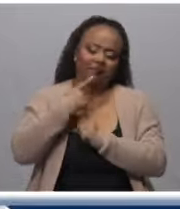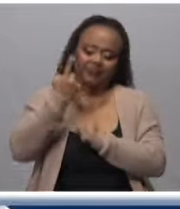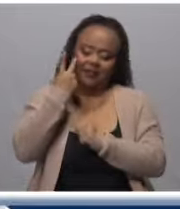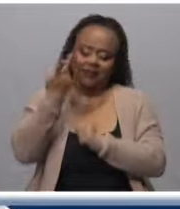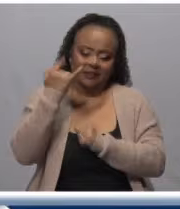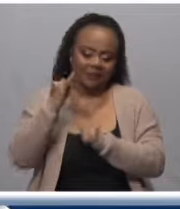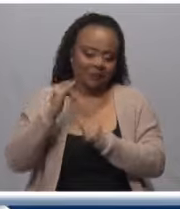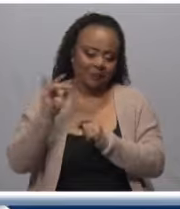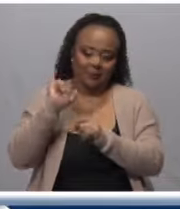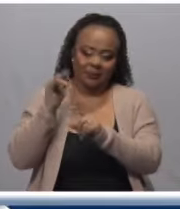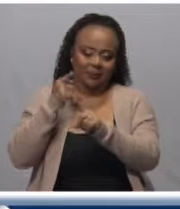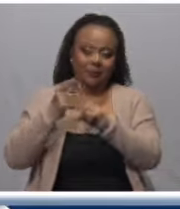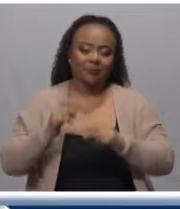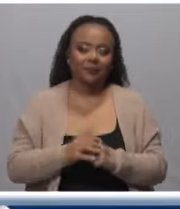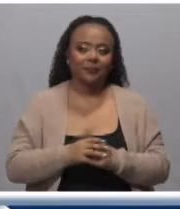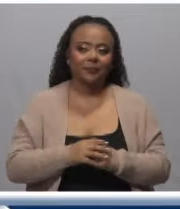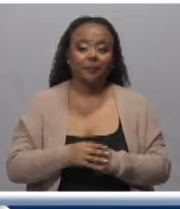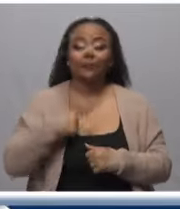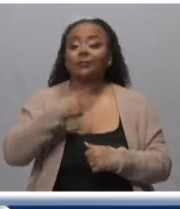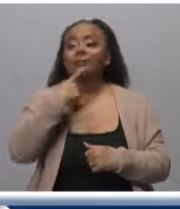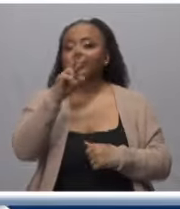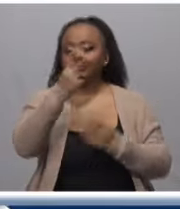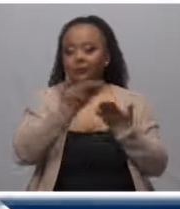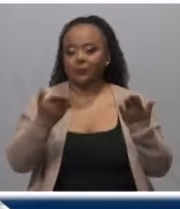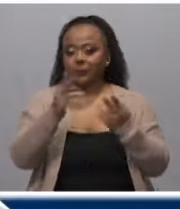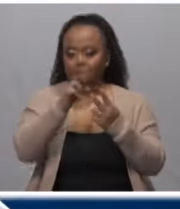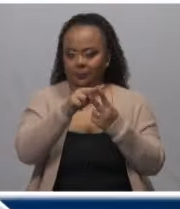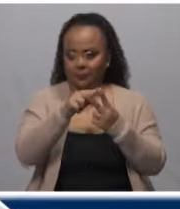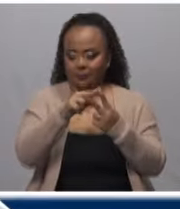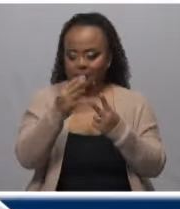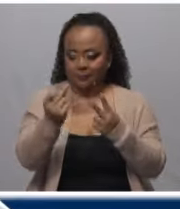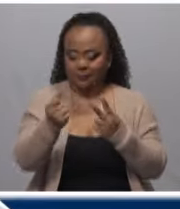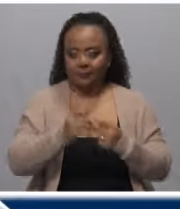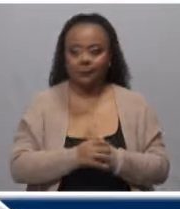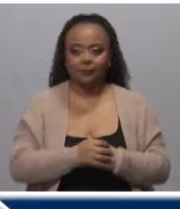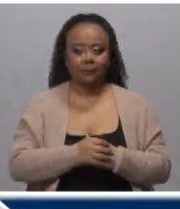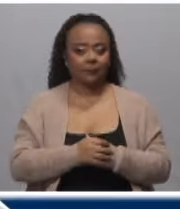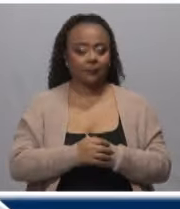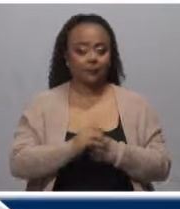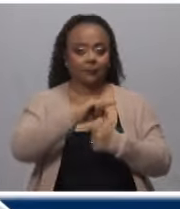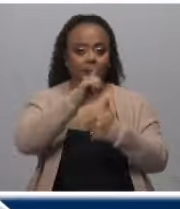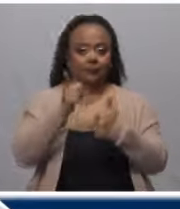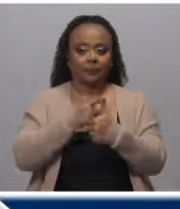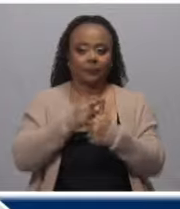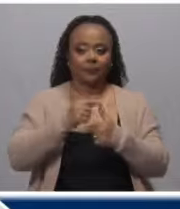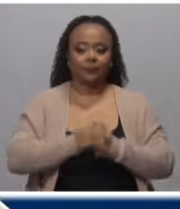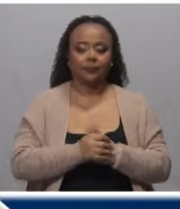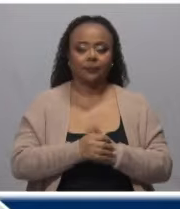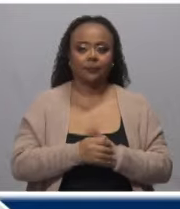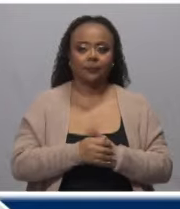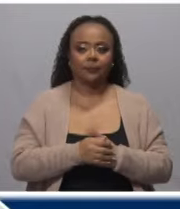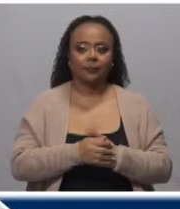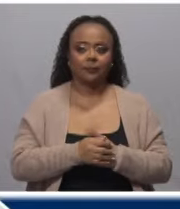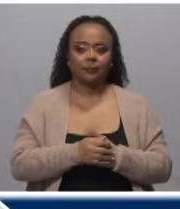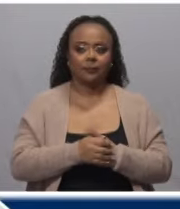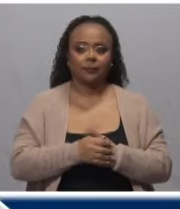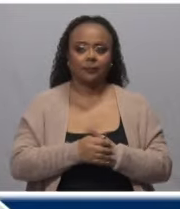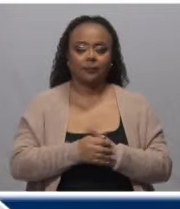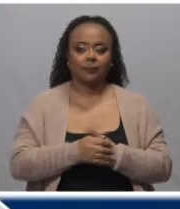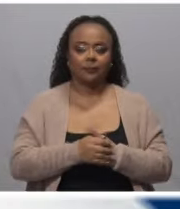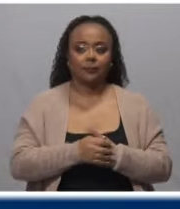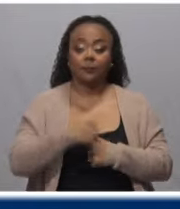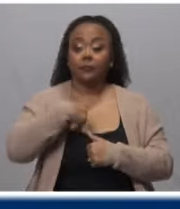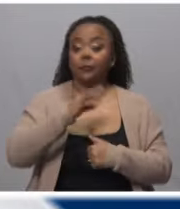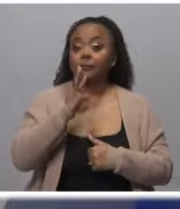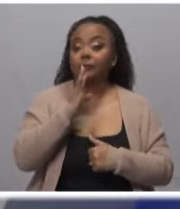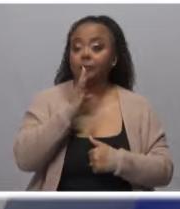por el mismo camino señor López sí eh voy a decir dos cositas rápidas para una eh A ver estoy